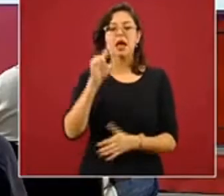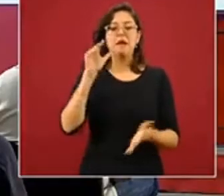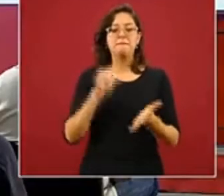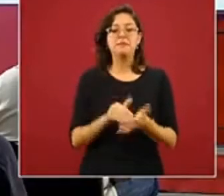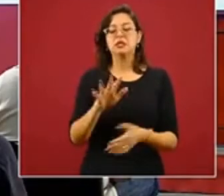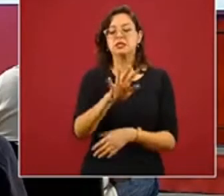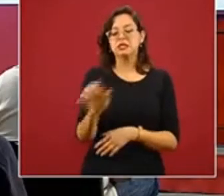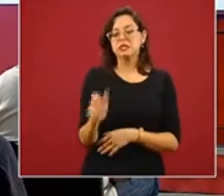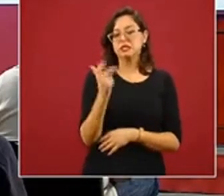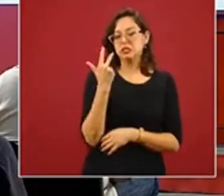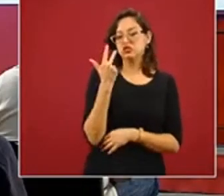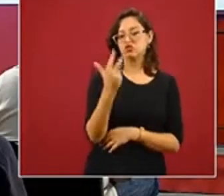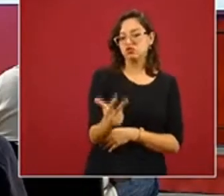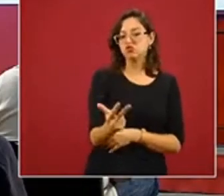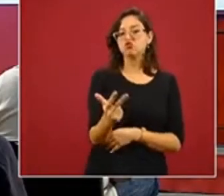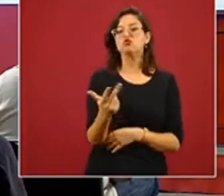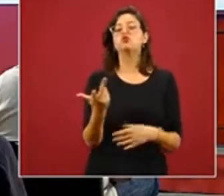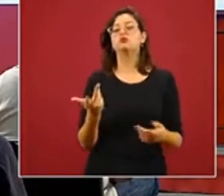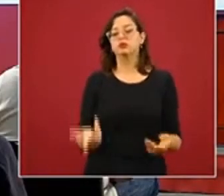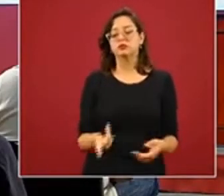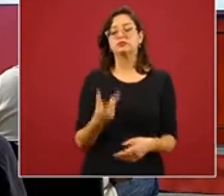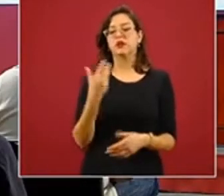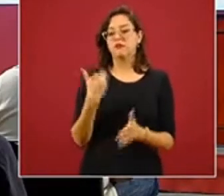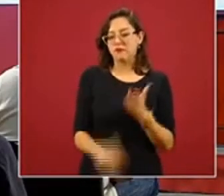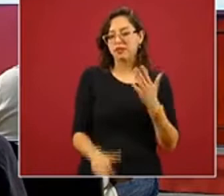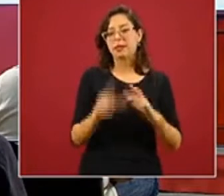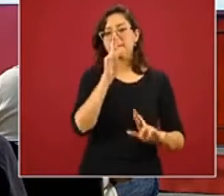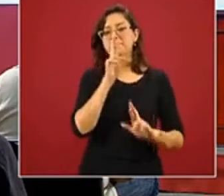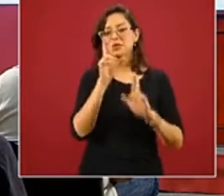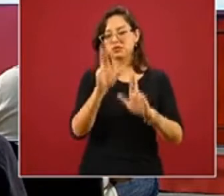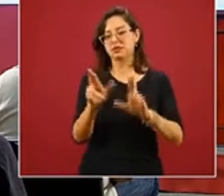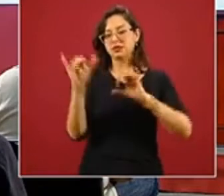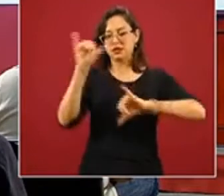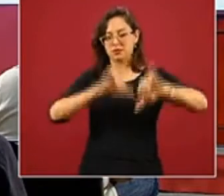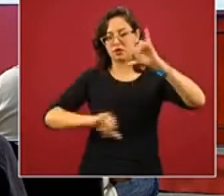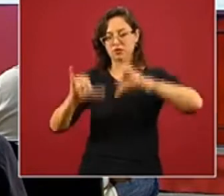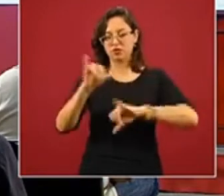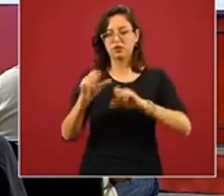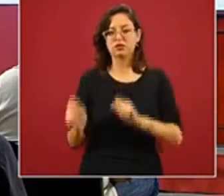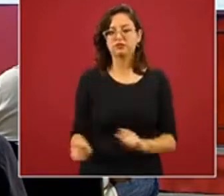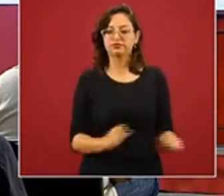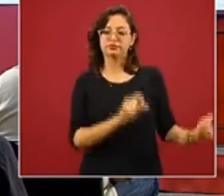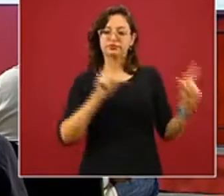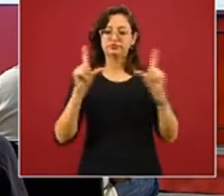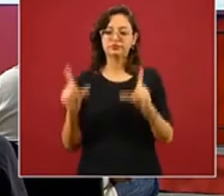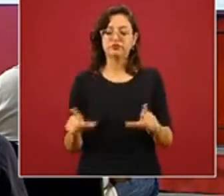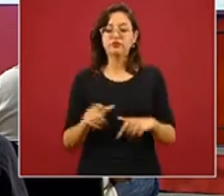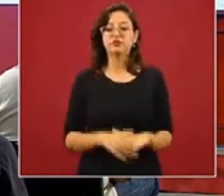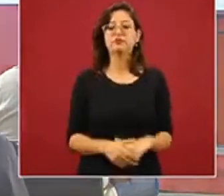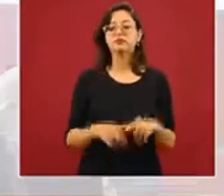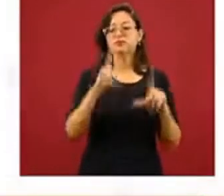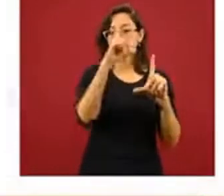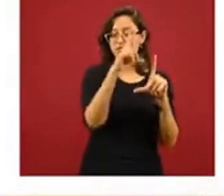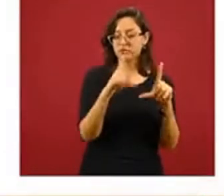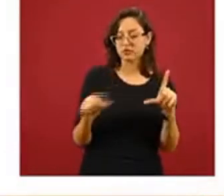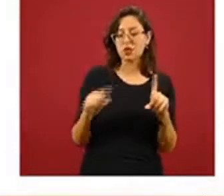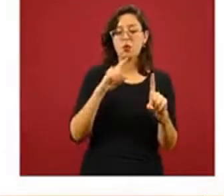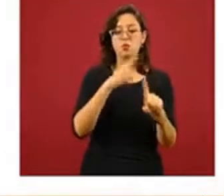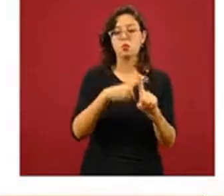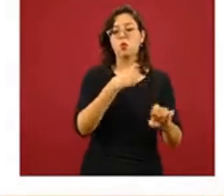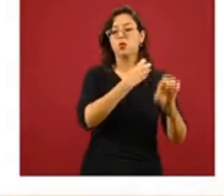defunciones sospechosas que tienen pendiente un resultado de laboratorio. La siguiente diapositiva las distribuye por